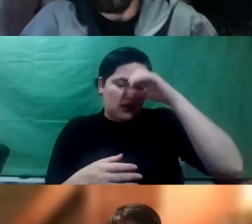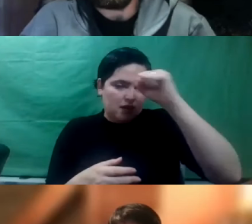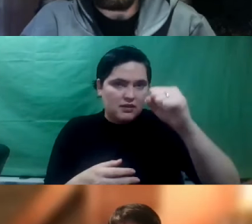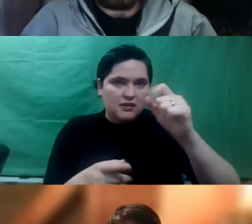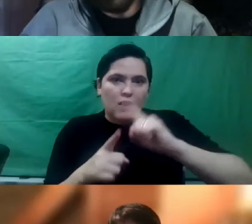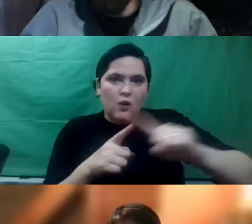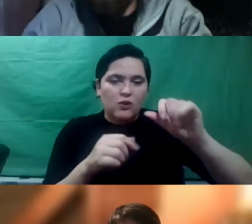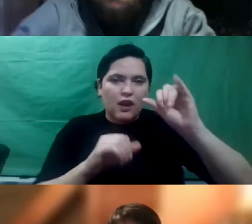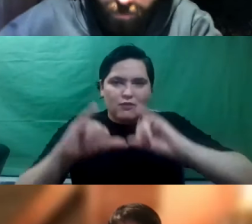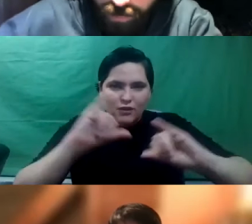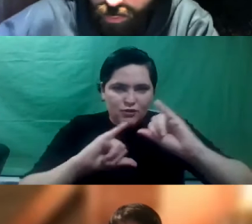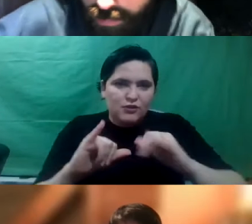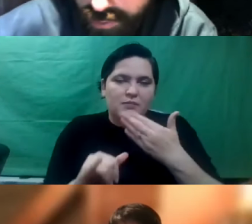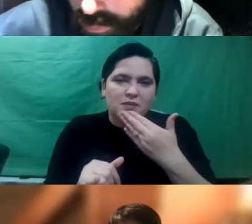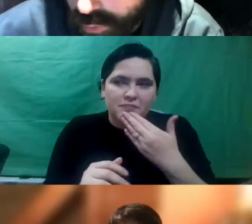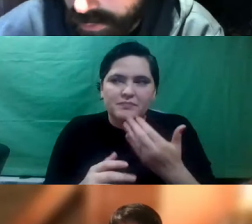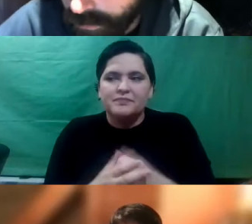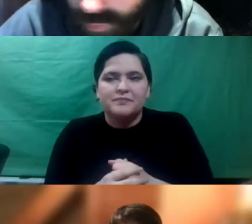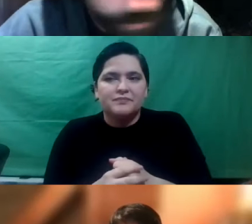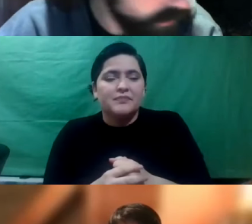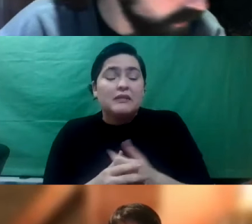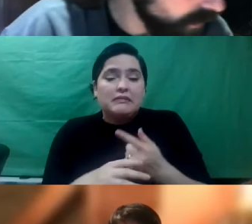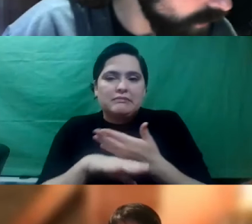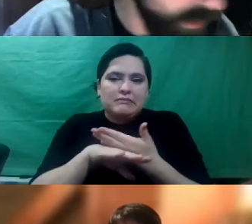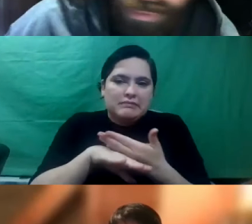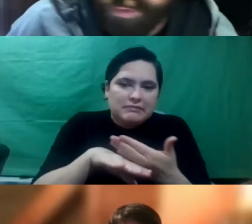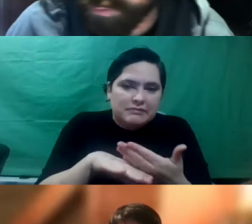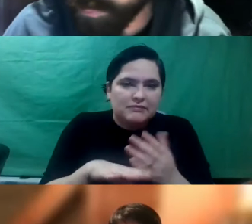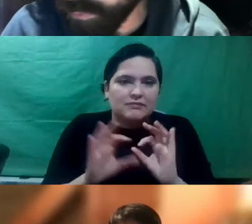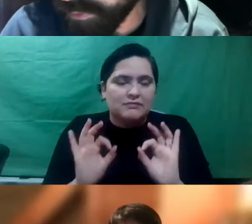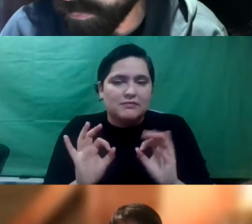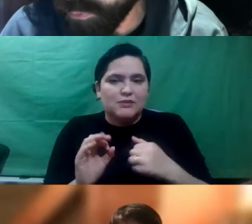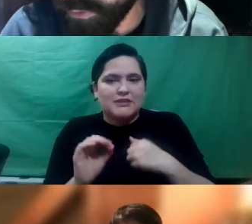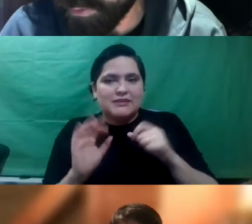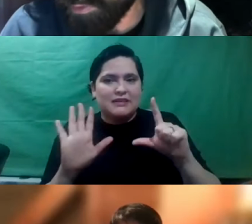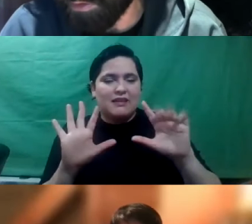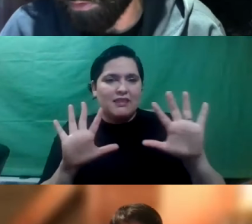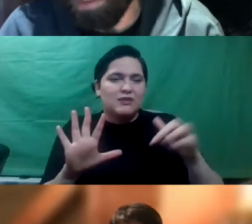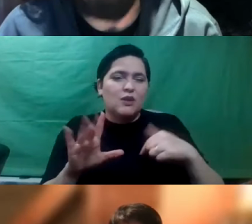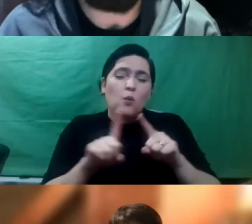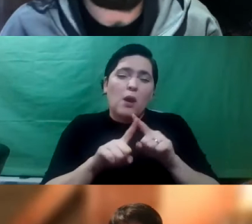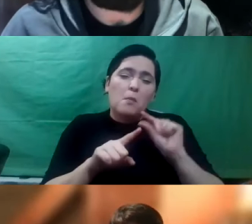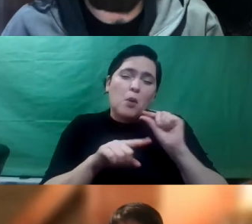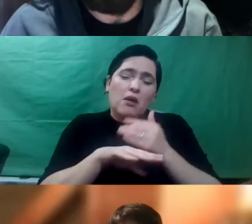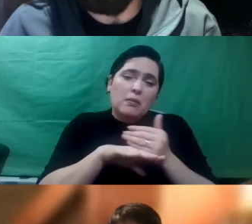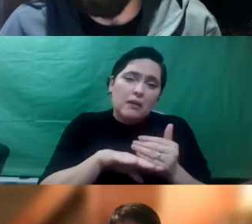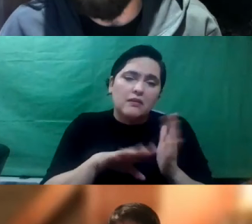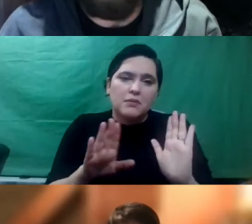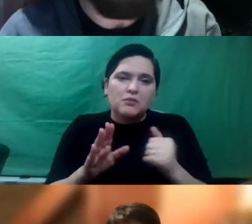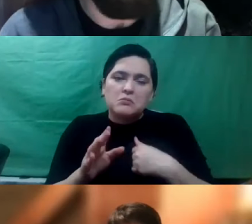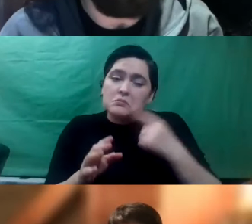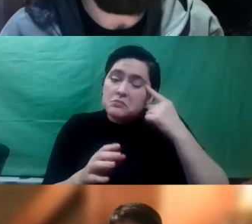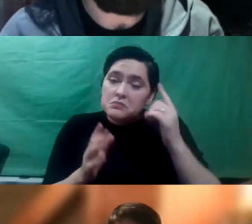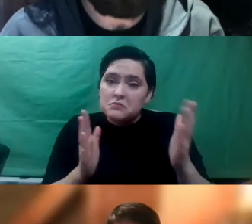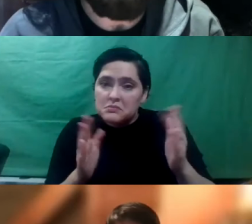de ENSO. Y bueno, espero no haberme pasado mucho con el tiempo, se supone que tenía que terminar a las 7:10, pero igual partimos un poco tarde, así que creo que igual estamos dentro de